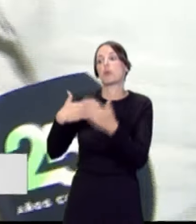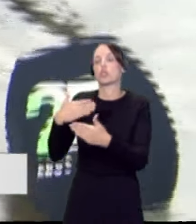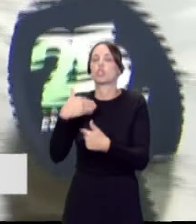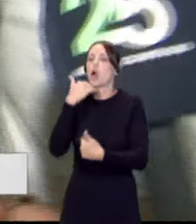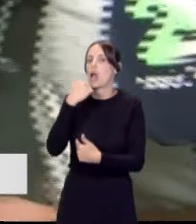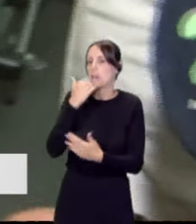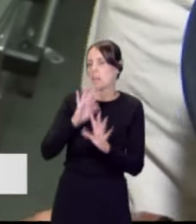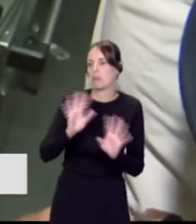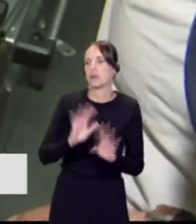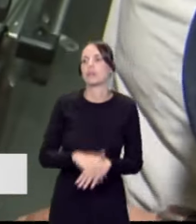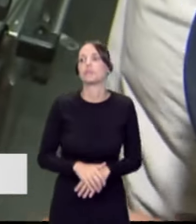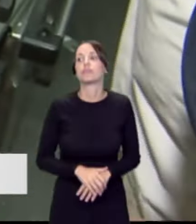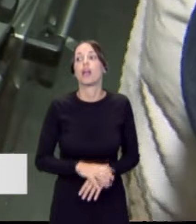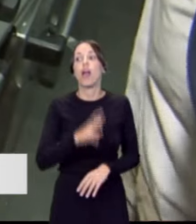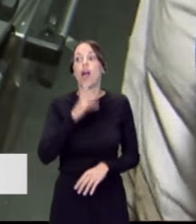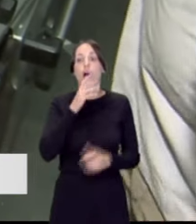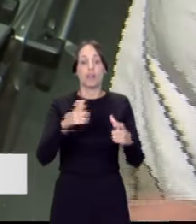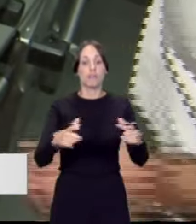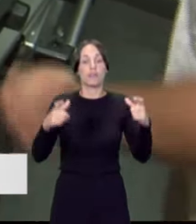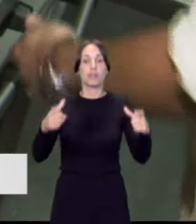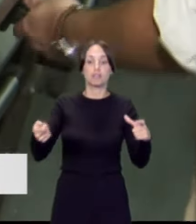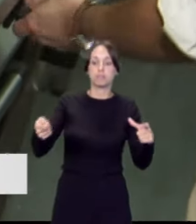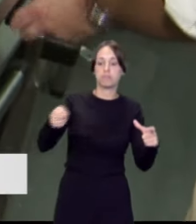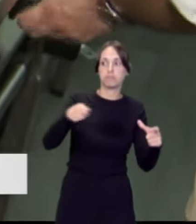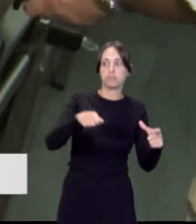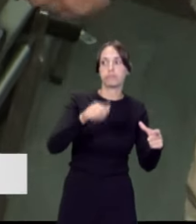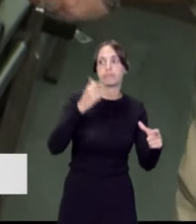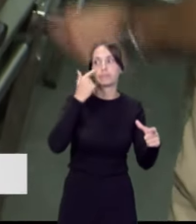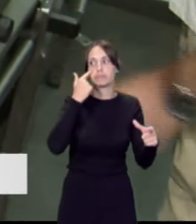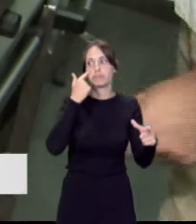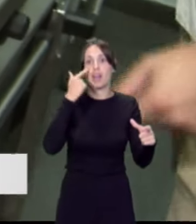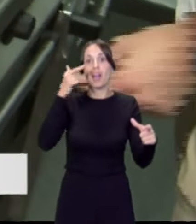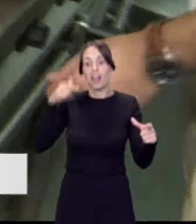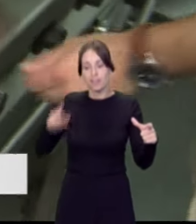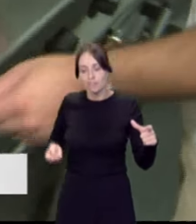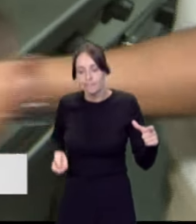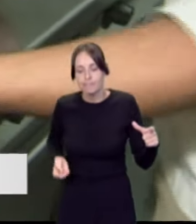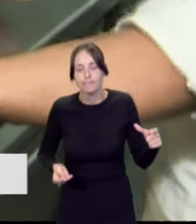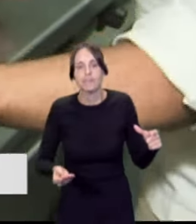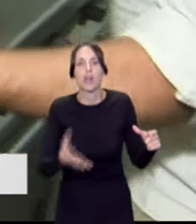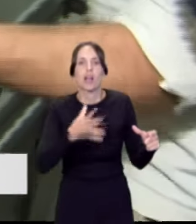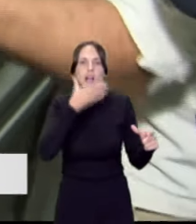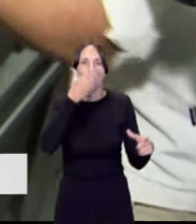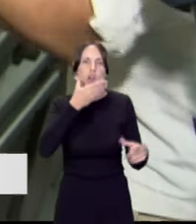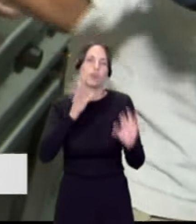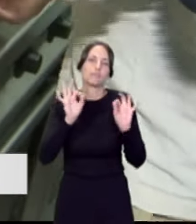ahora cogemos, lo ponemos en una bandejita y lo voy a llevar aquí al horno japonés de carbón.